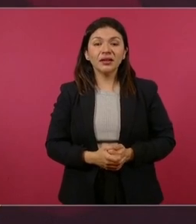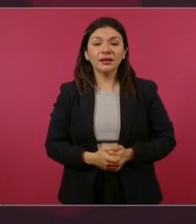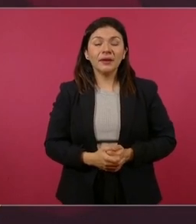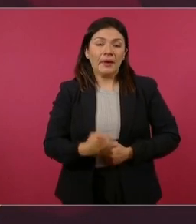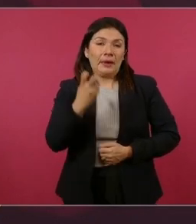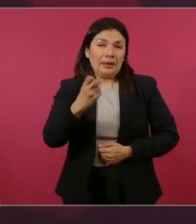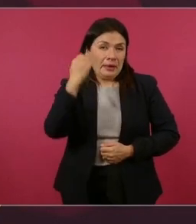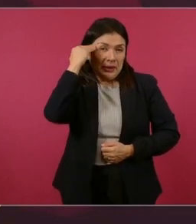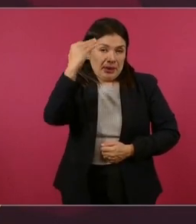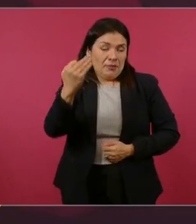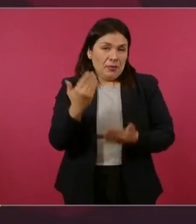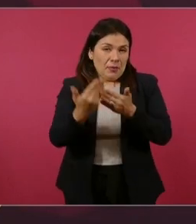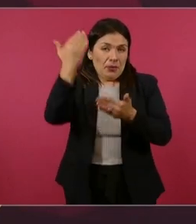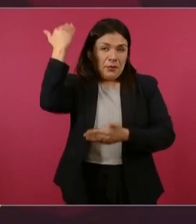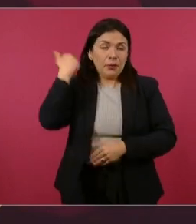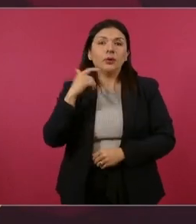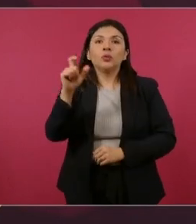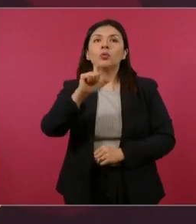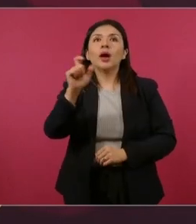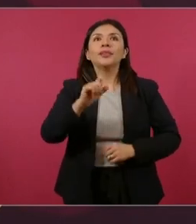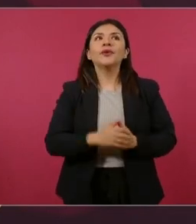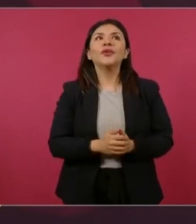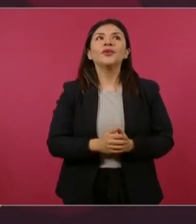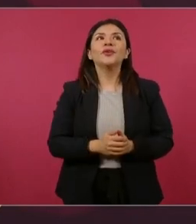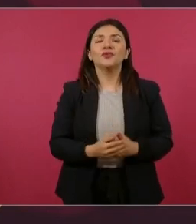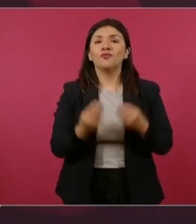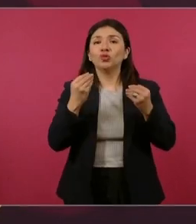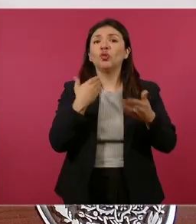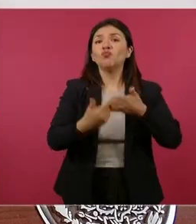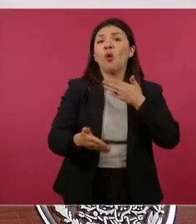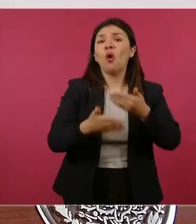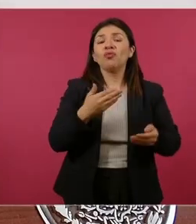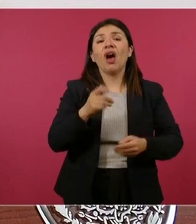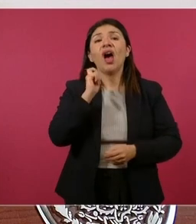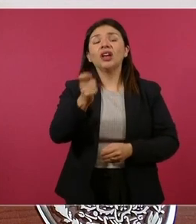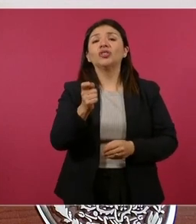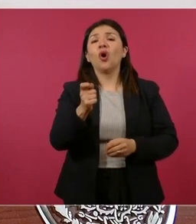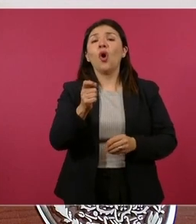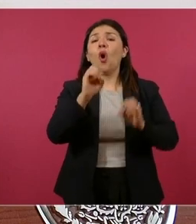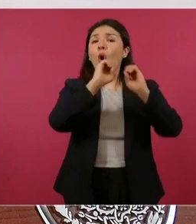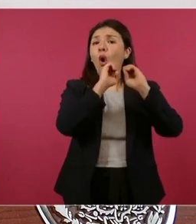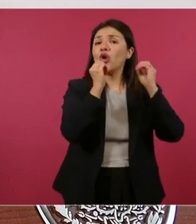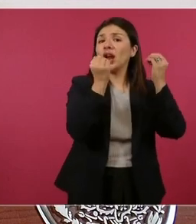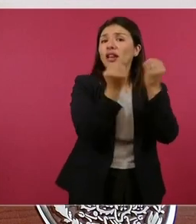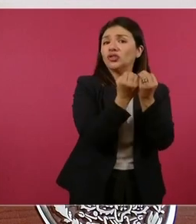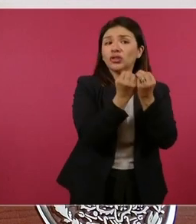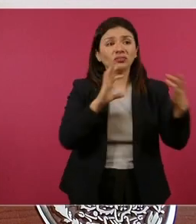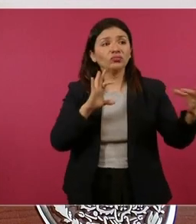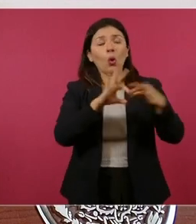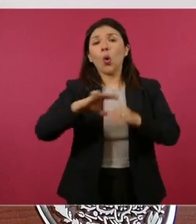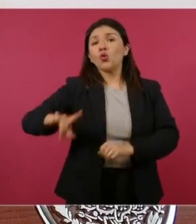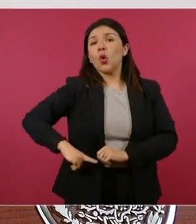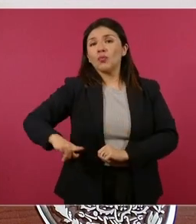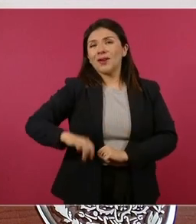El tiempo en que estuvieron de moda las organizaciones no gubernamentales,